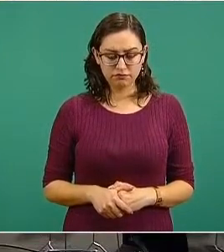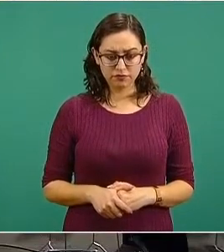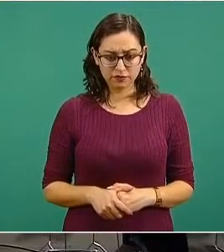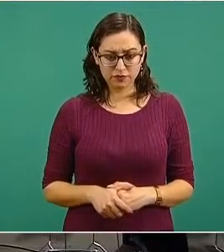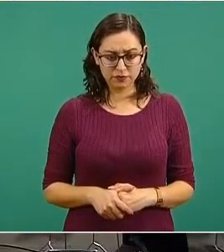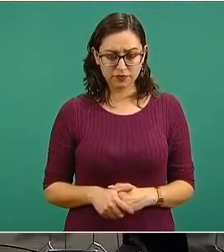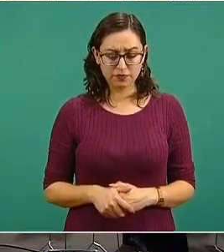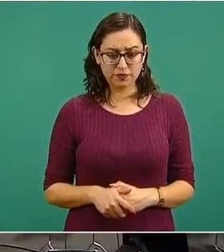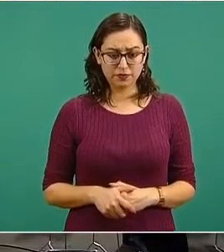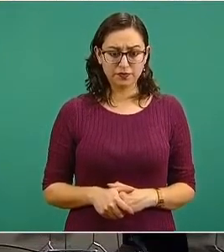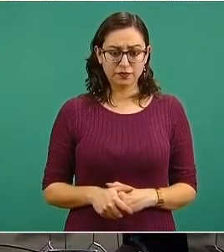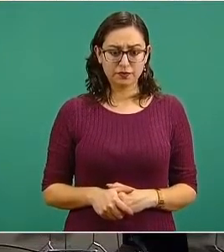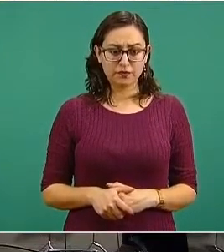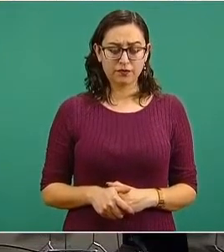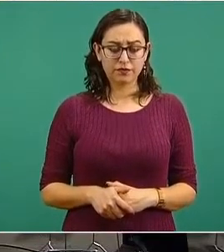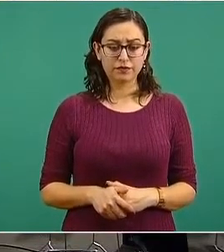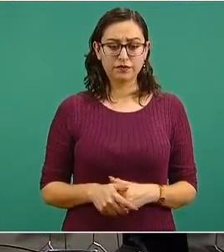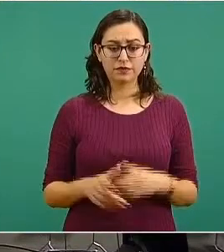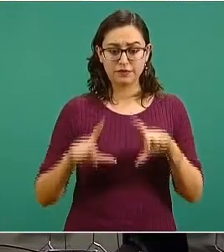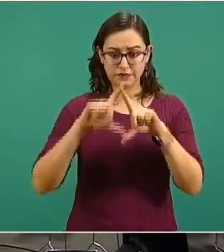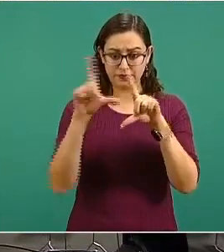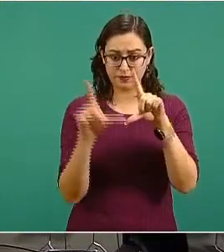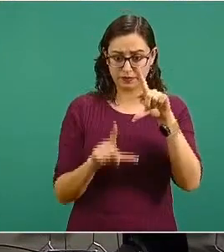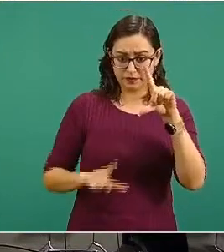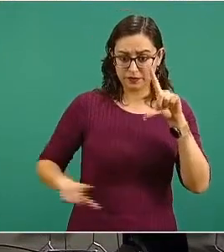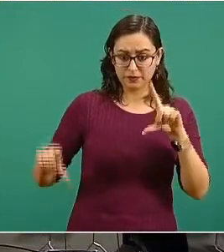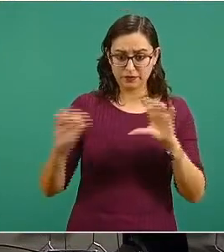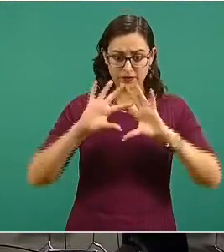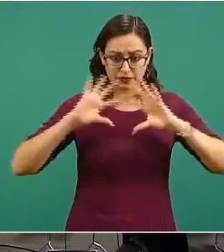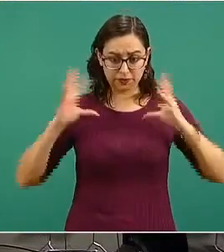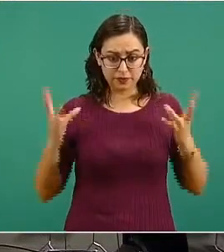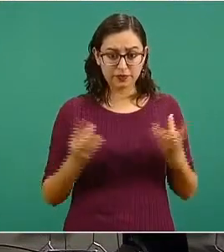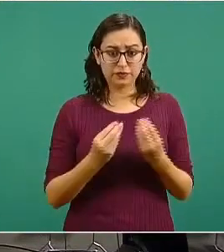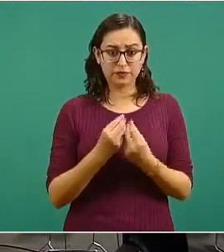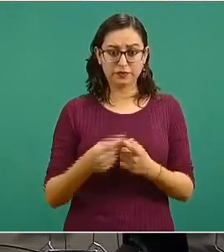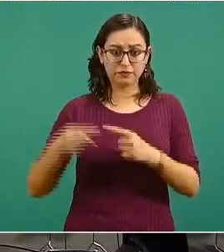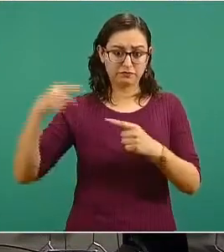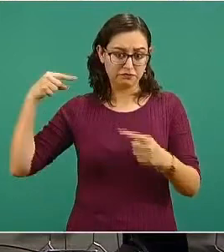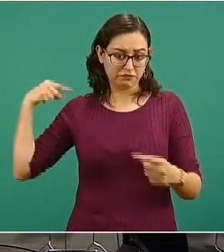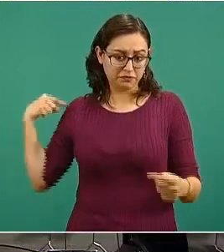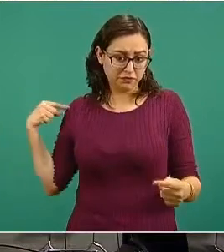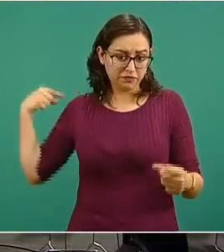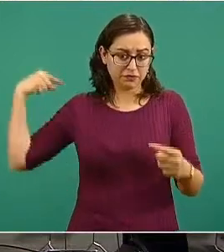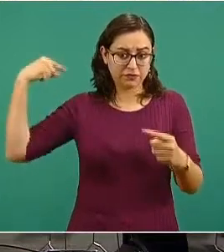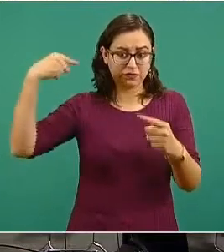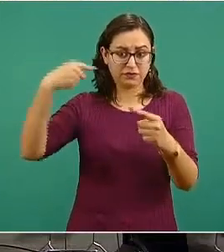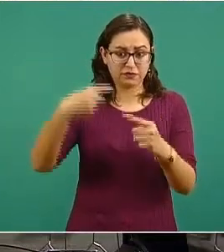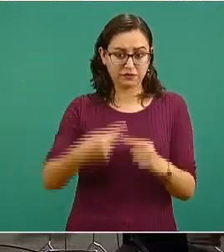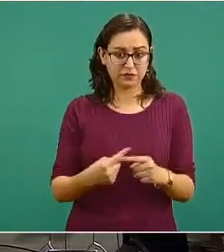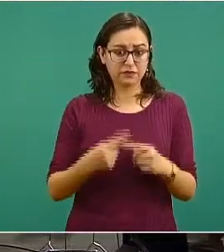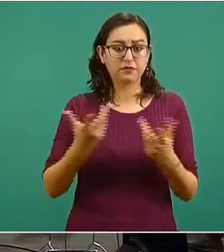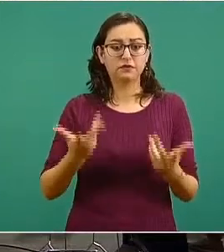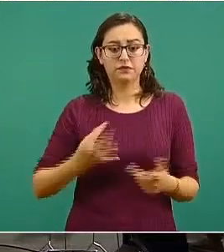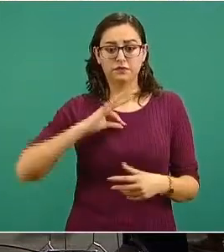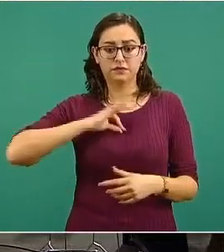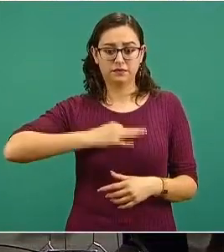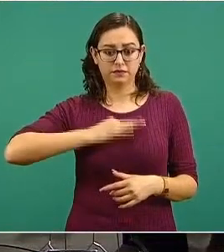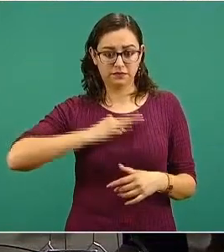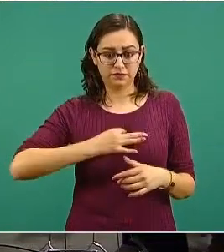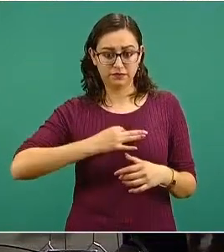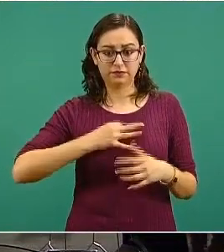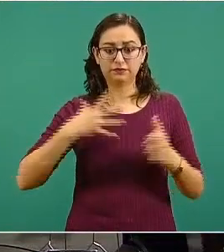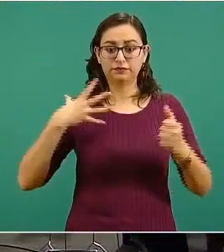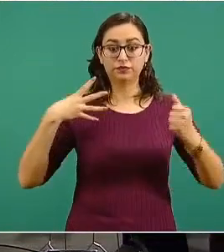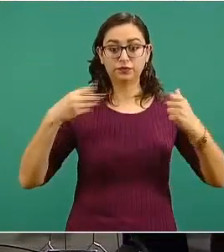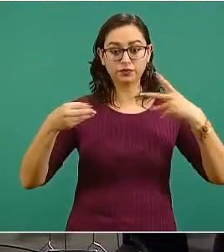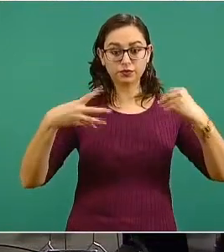estamos viendo aquí el escenario nacional, cómo ha avanzado la epidemia